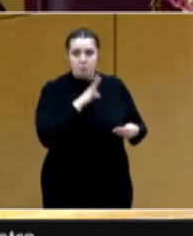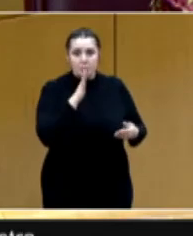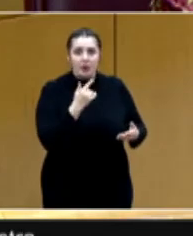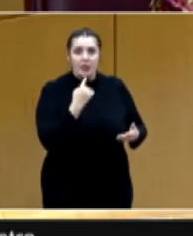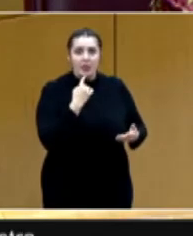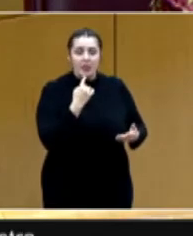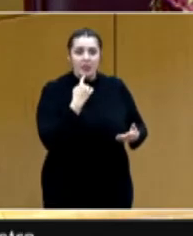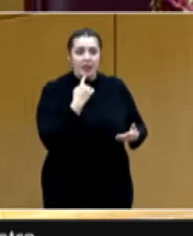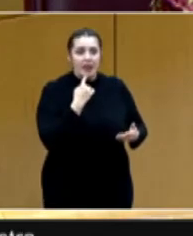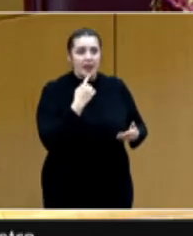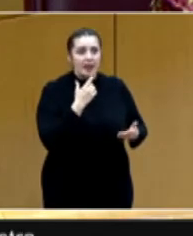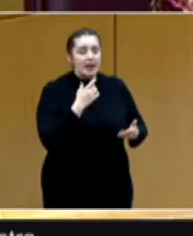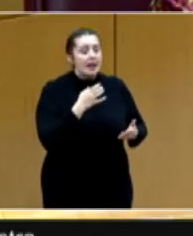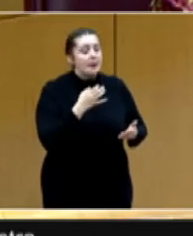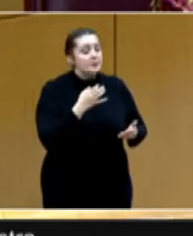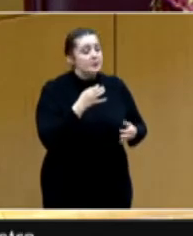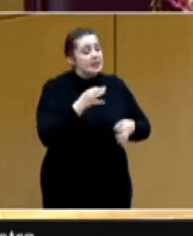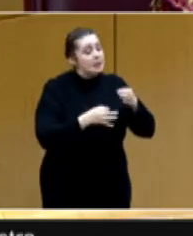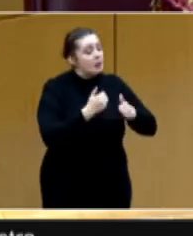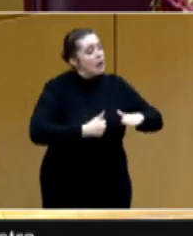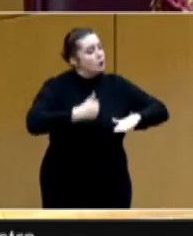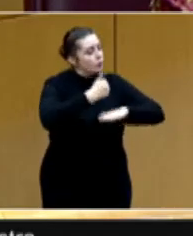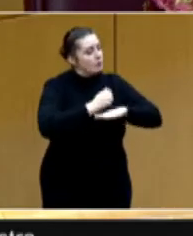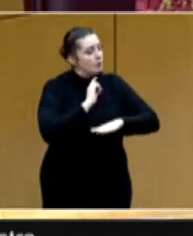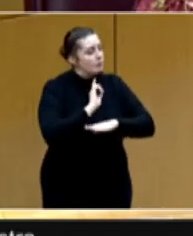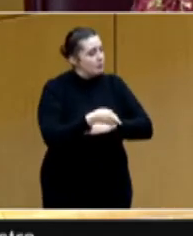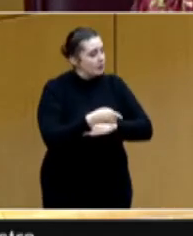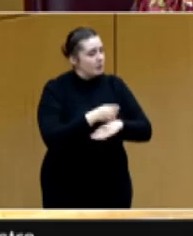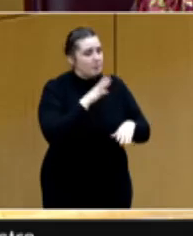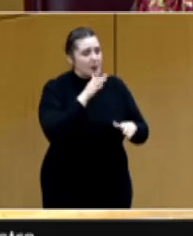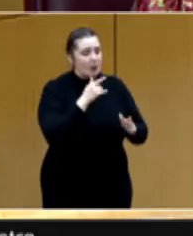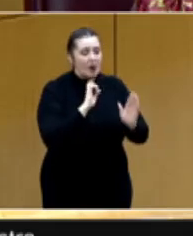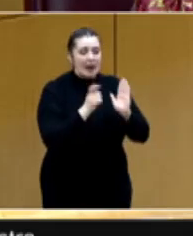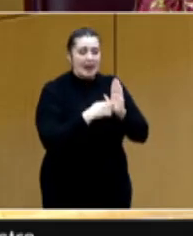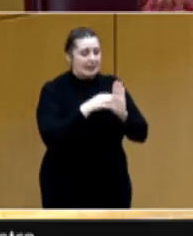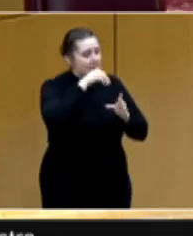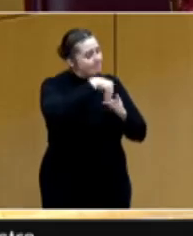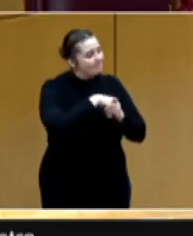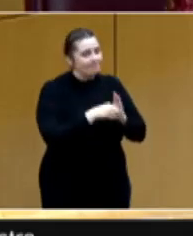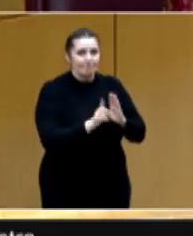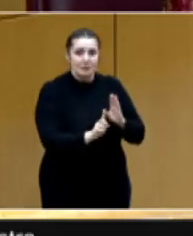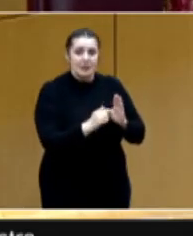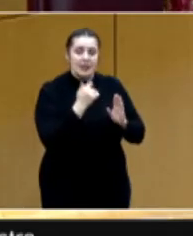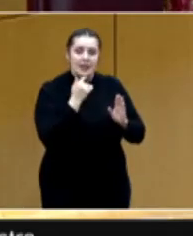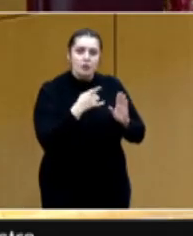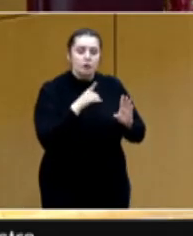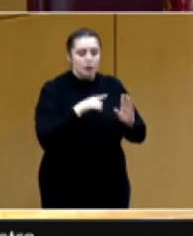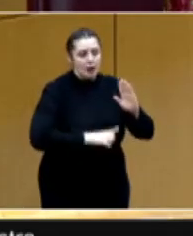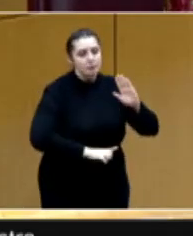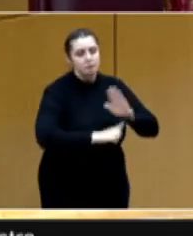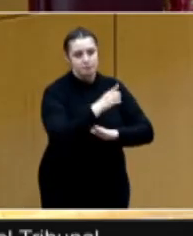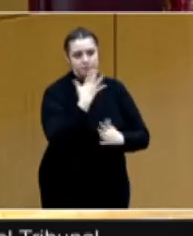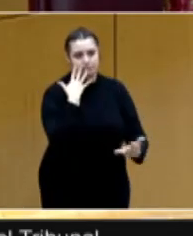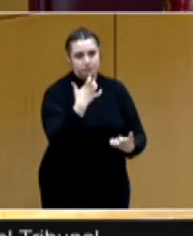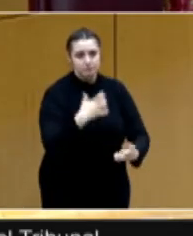por el tribunal supremo pero no no estaba no estaba en la ley y eso supone un avance evidente